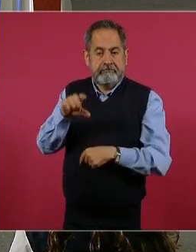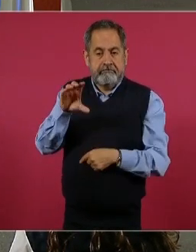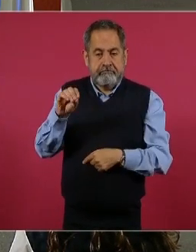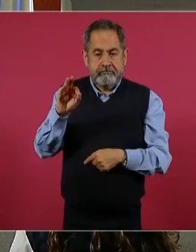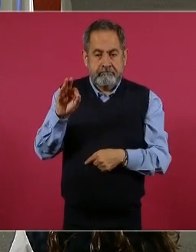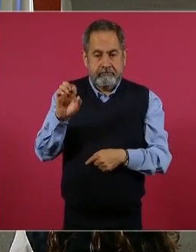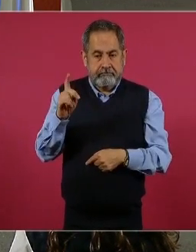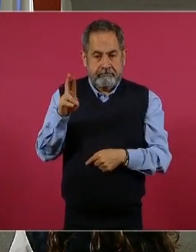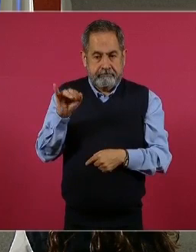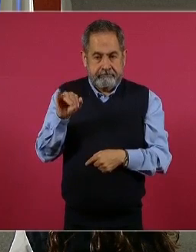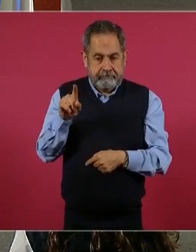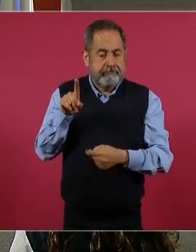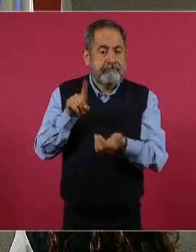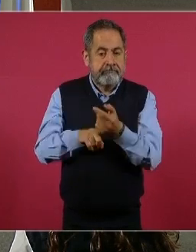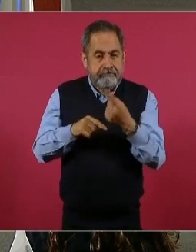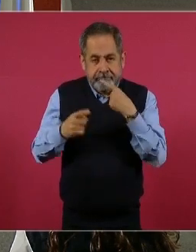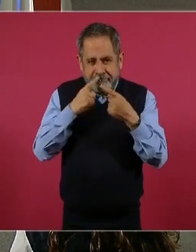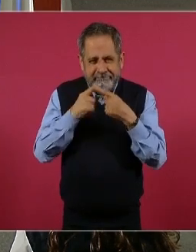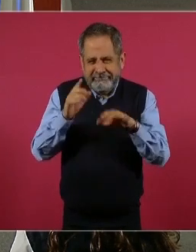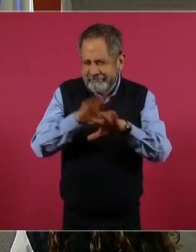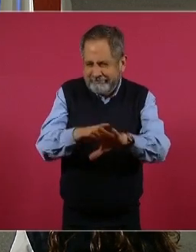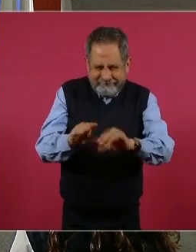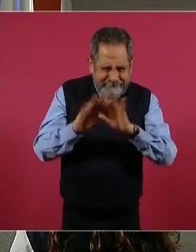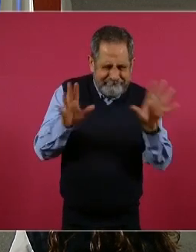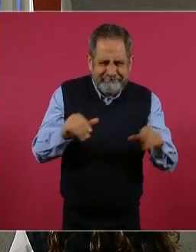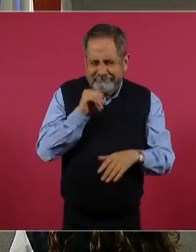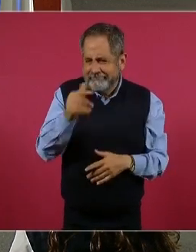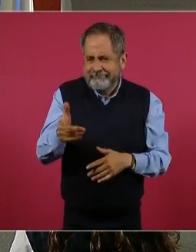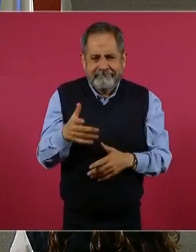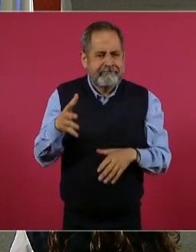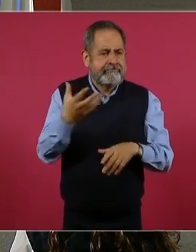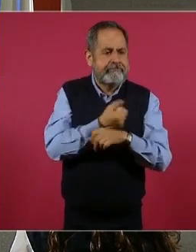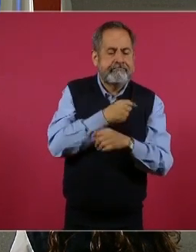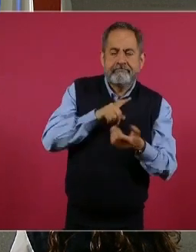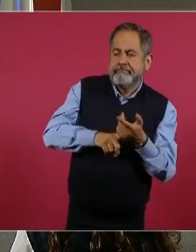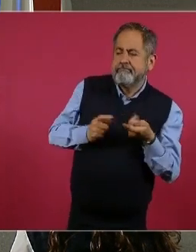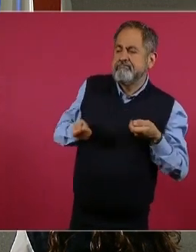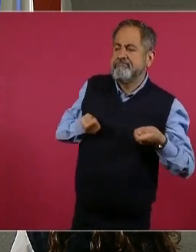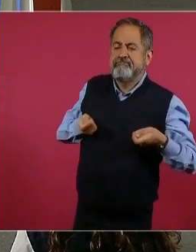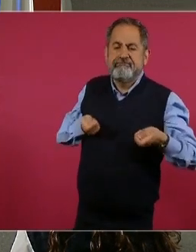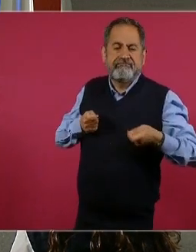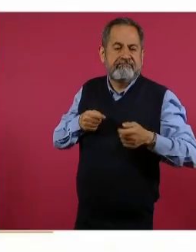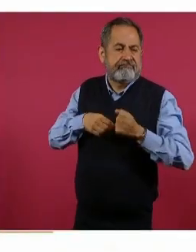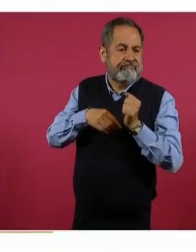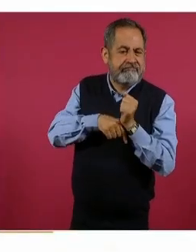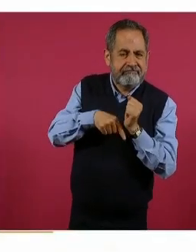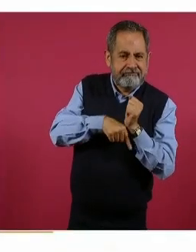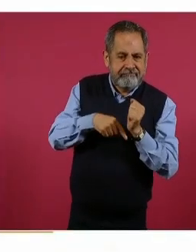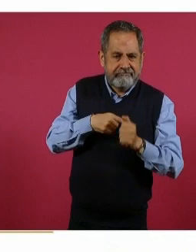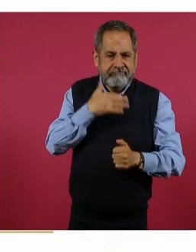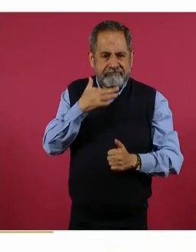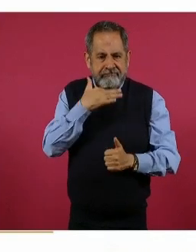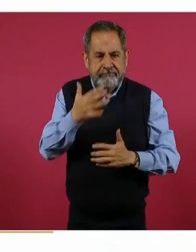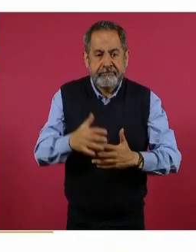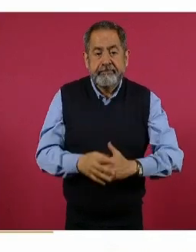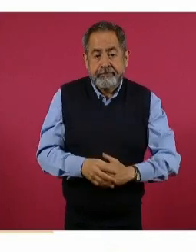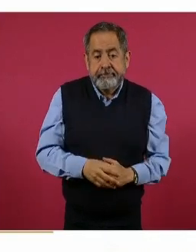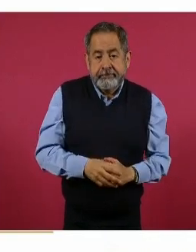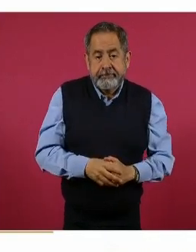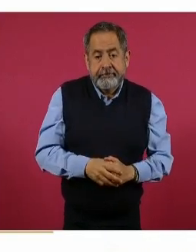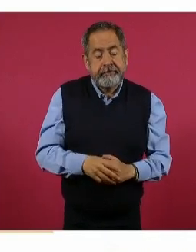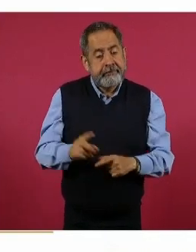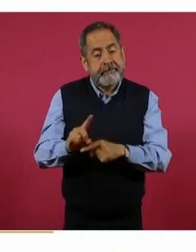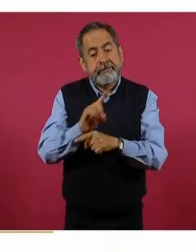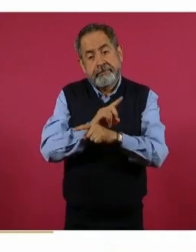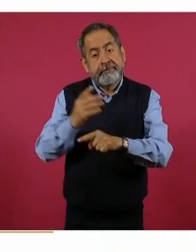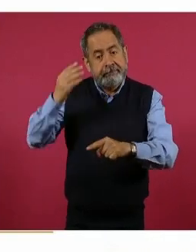encontramos una institución poco transparente y cooptada por diversos intereses. Desde entonces, hemos hecho